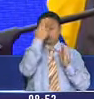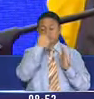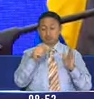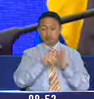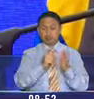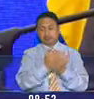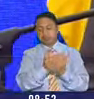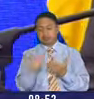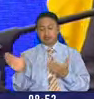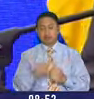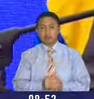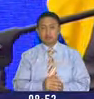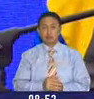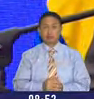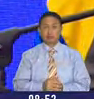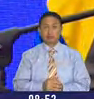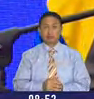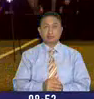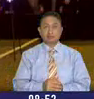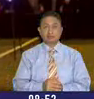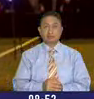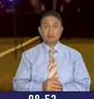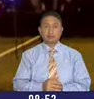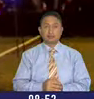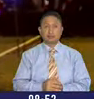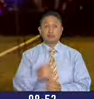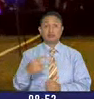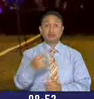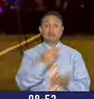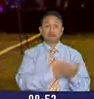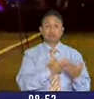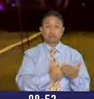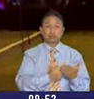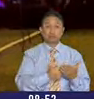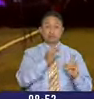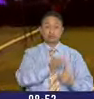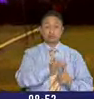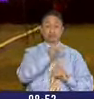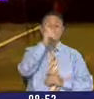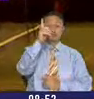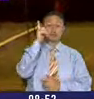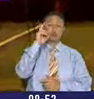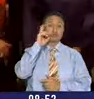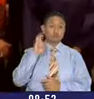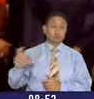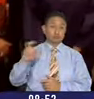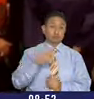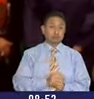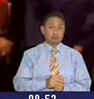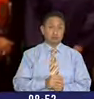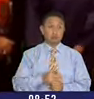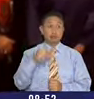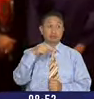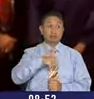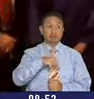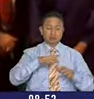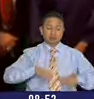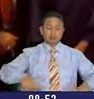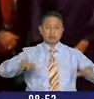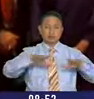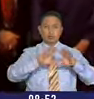hotelera para los extranjeros que nos visitan. Este evento, que reúne a los principales líderes del turismo, es considerado como un